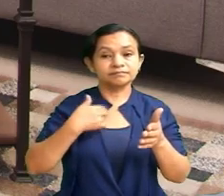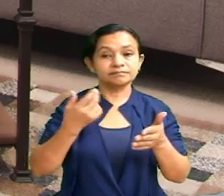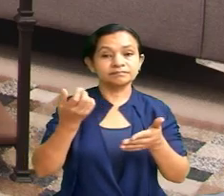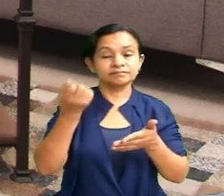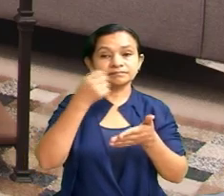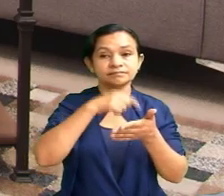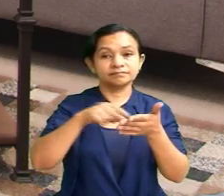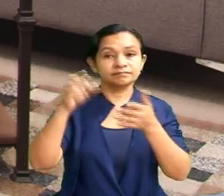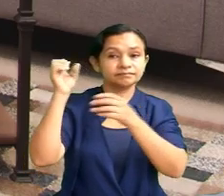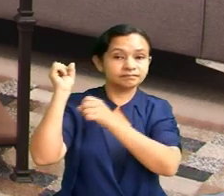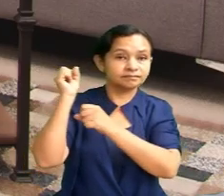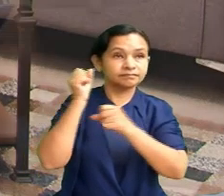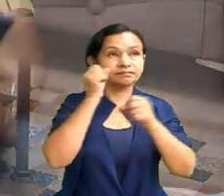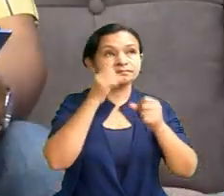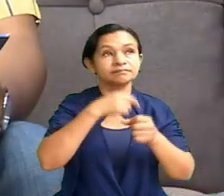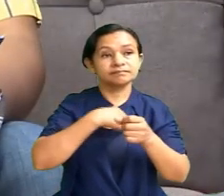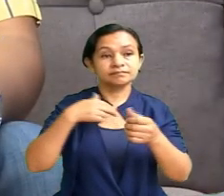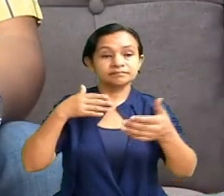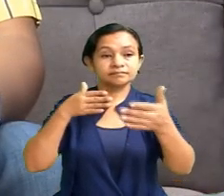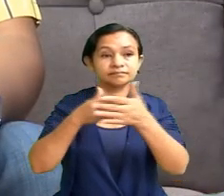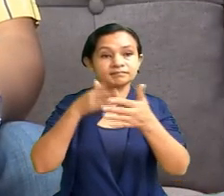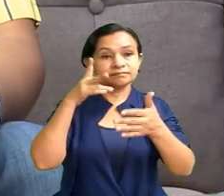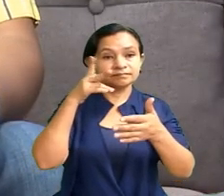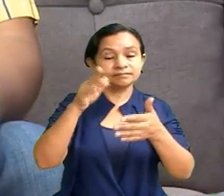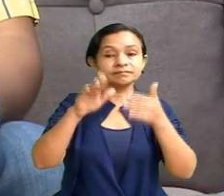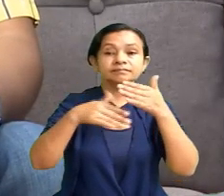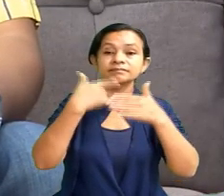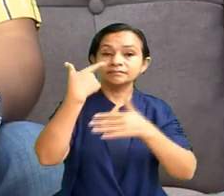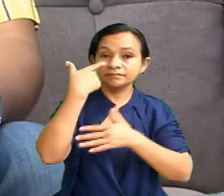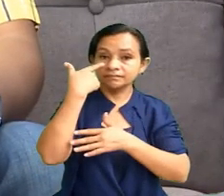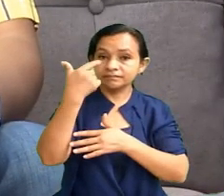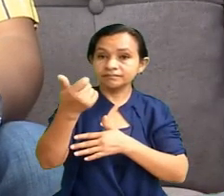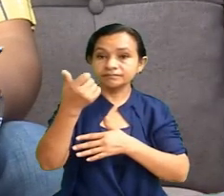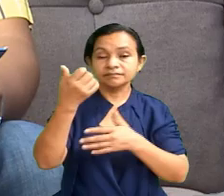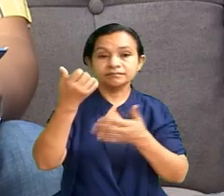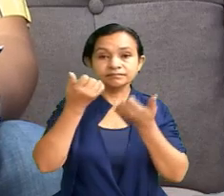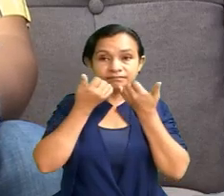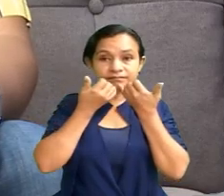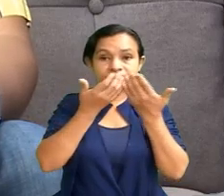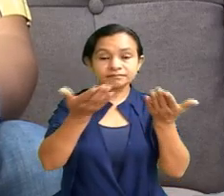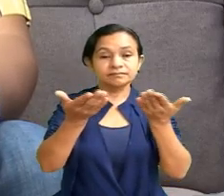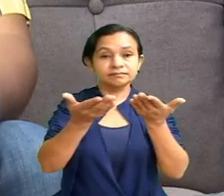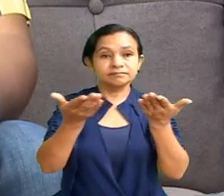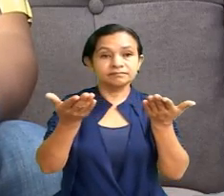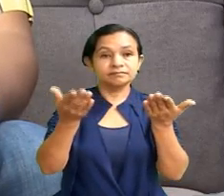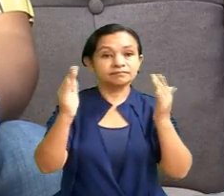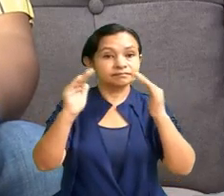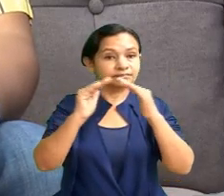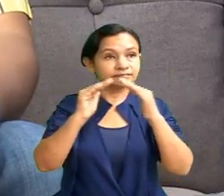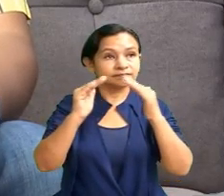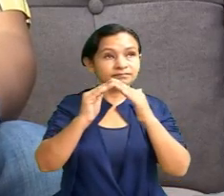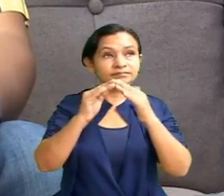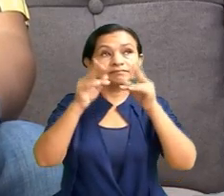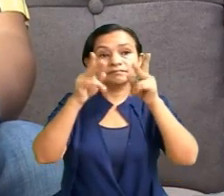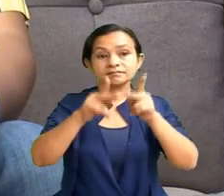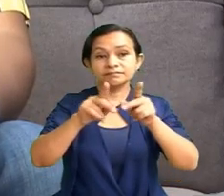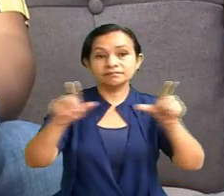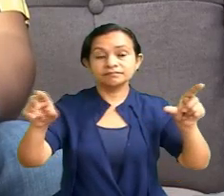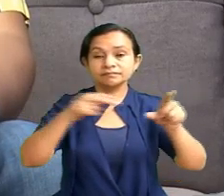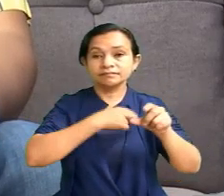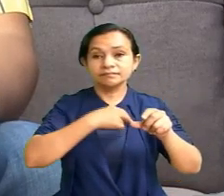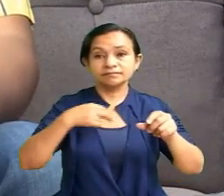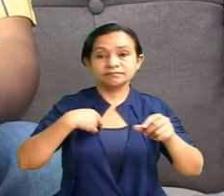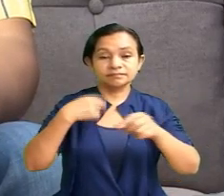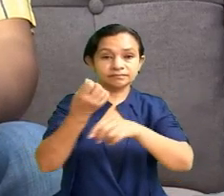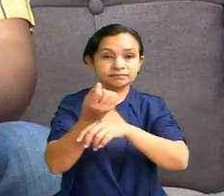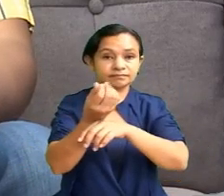santa clara tenemos que hacer una pausa pero nosotros estamos conociendo y estamos transmitiendo que también a usted que está en su hogar los planes que están realizando